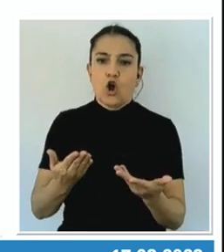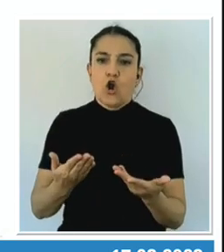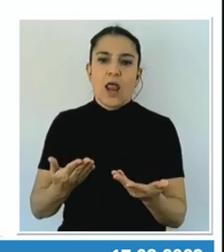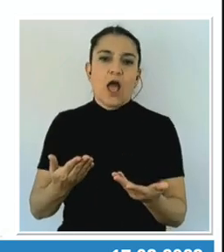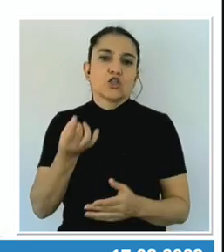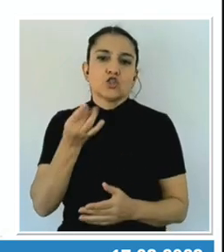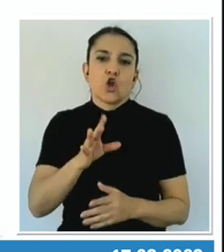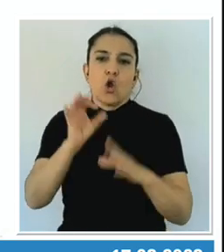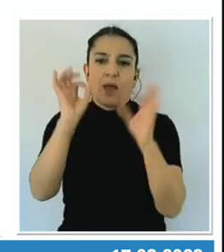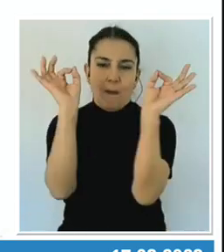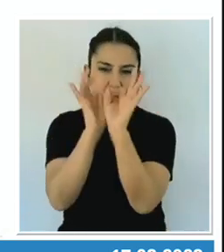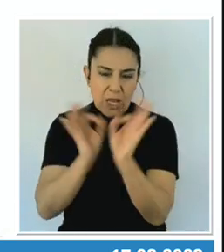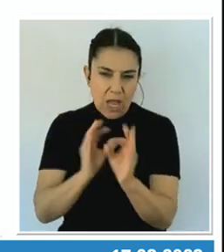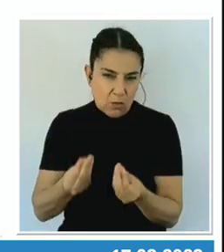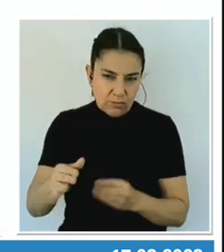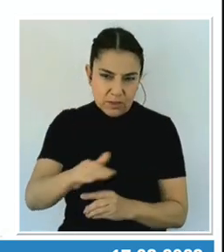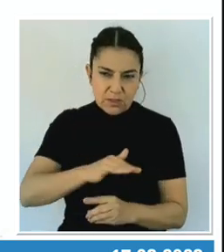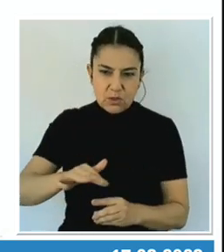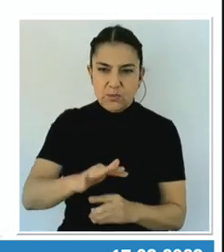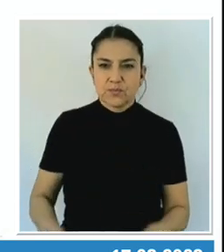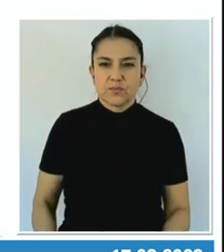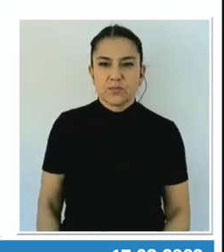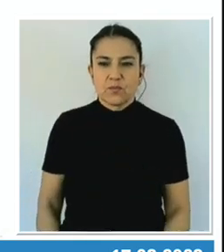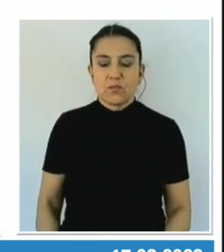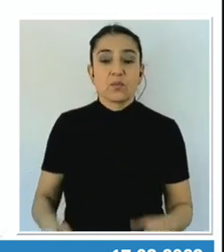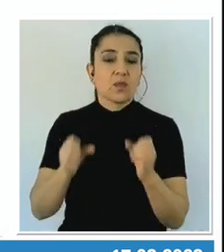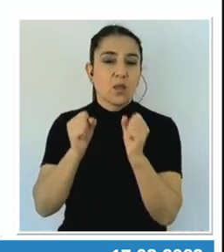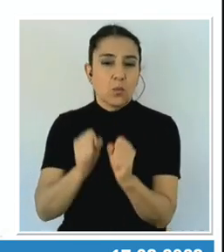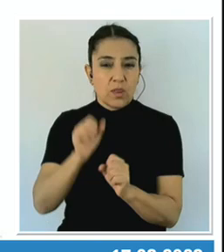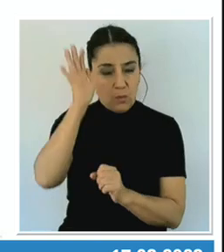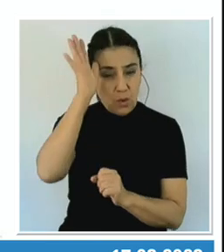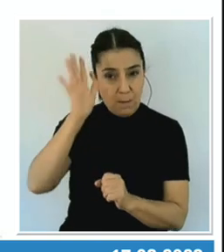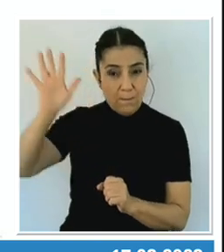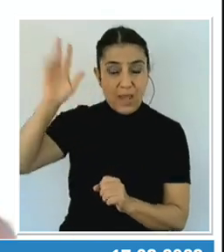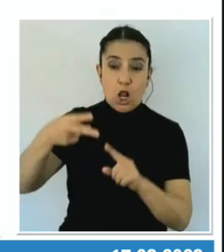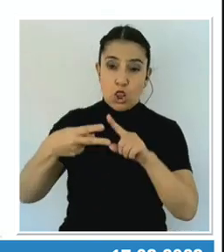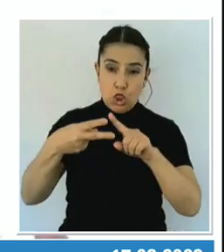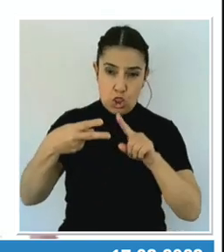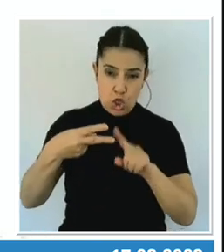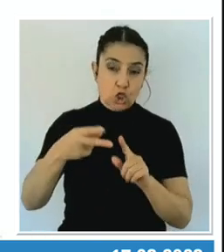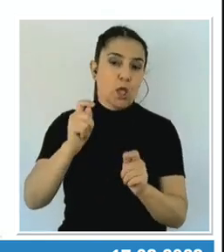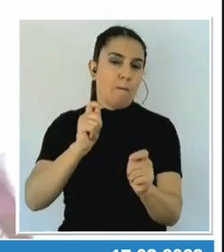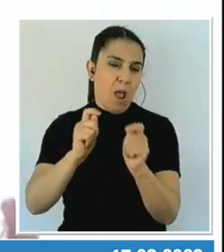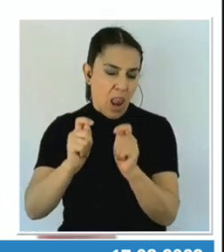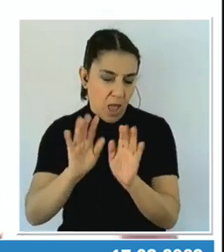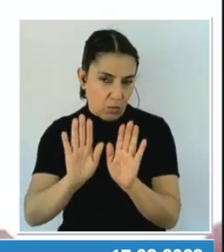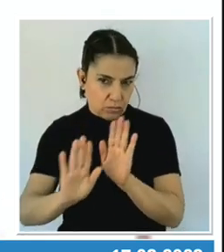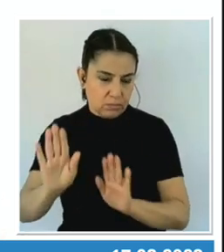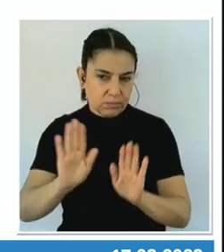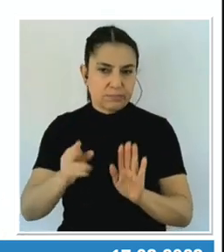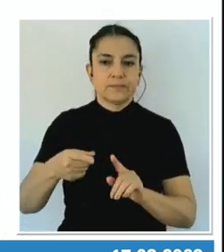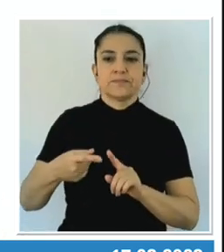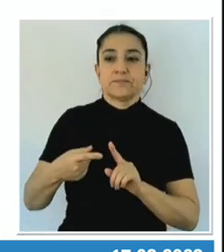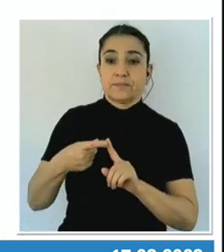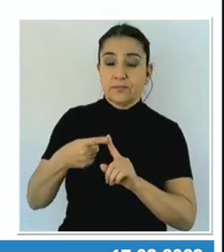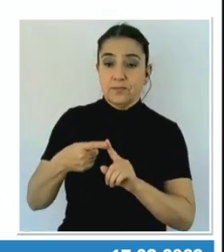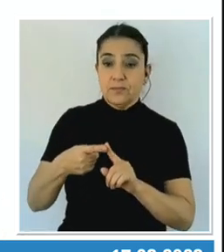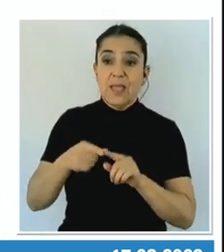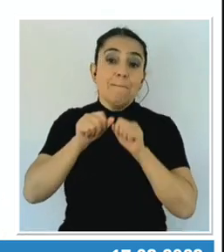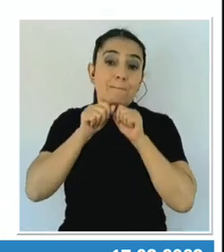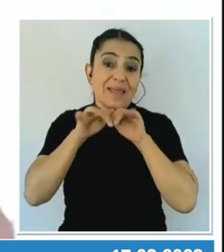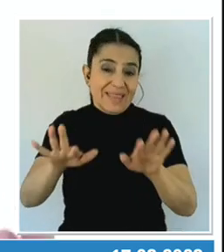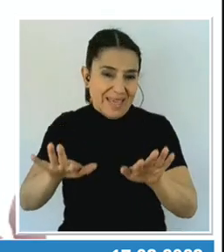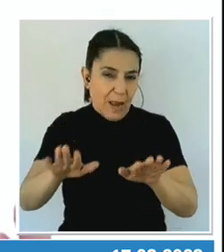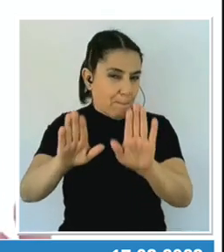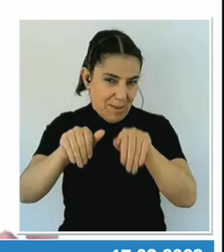ocurre. Podemos imaginar dos riesgos, creo yo, si se expandiera de igual manera en Chile, ¿no? Lo